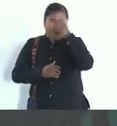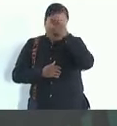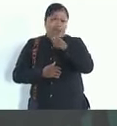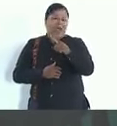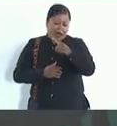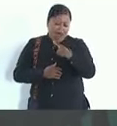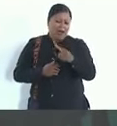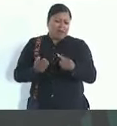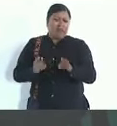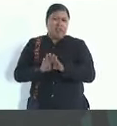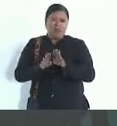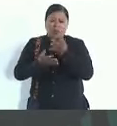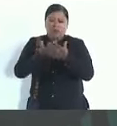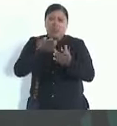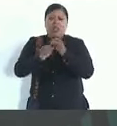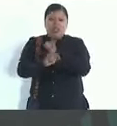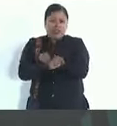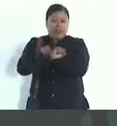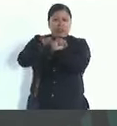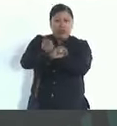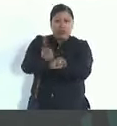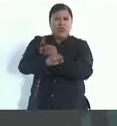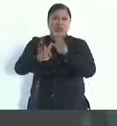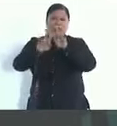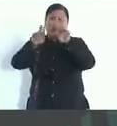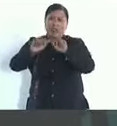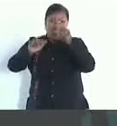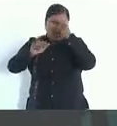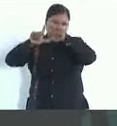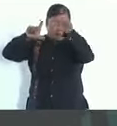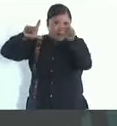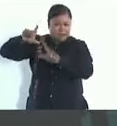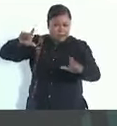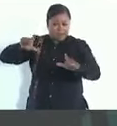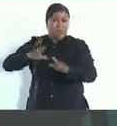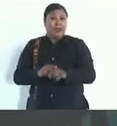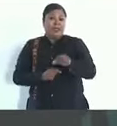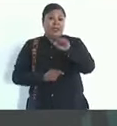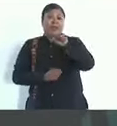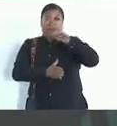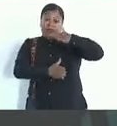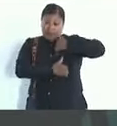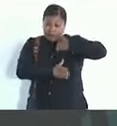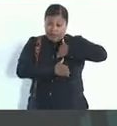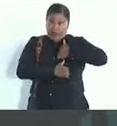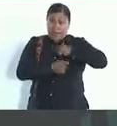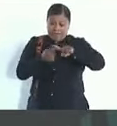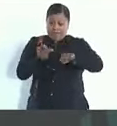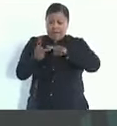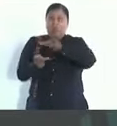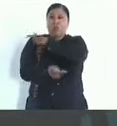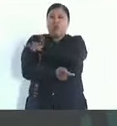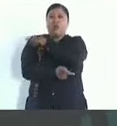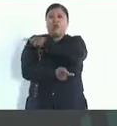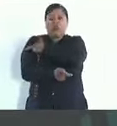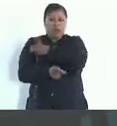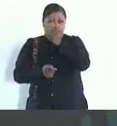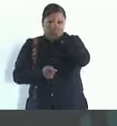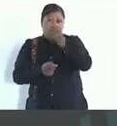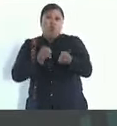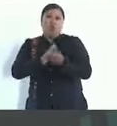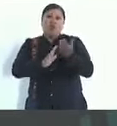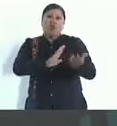de la estrategia de seguridad y la pacificación del país, SEDENA, junto a la Guardia Nacional, inició la construcción de